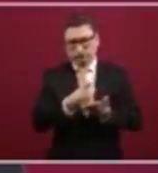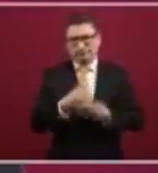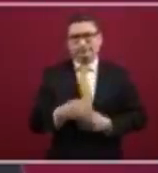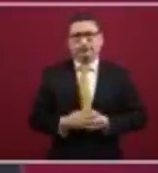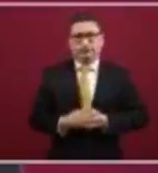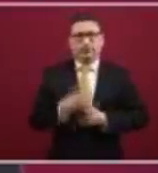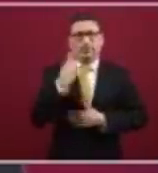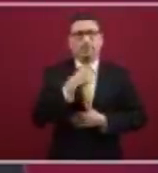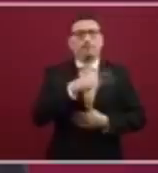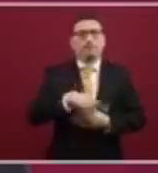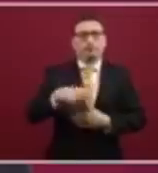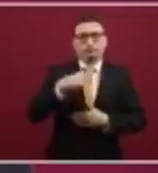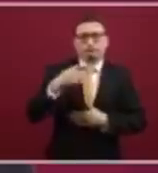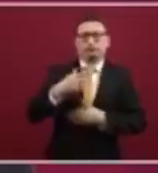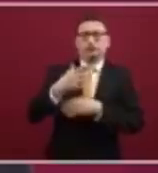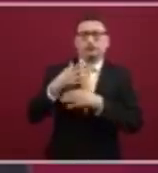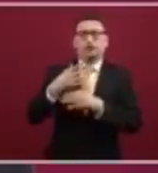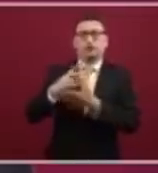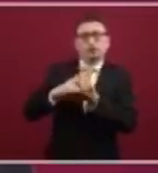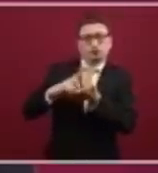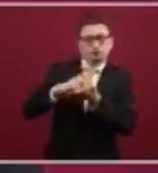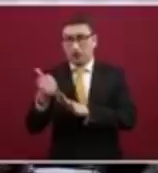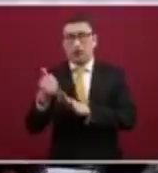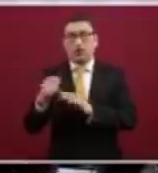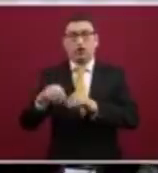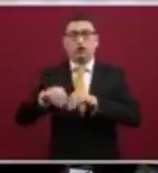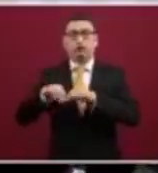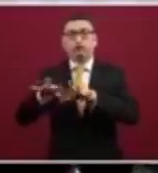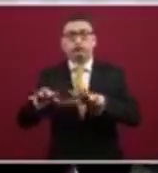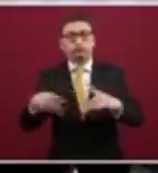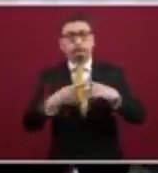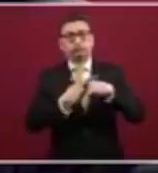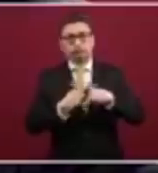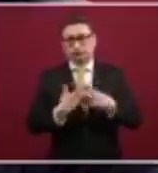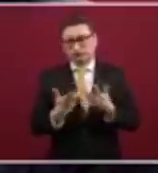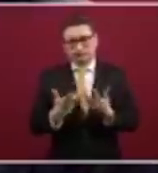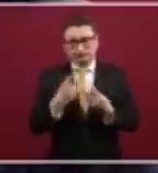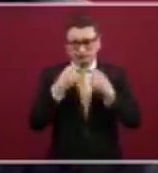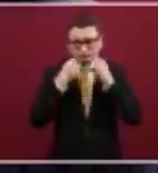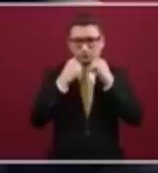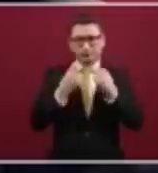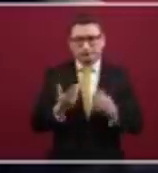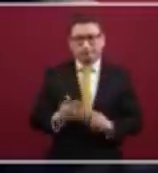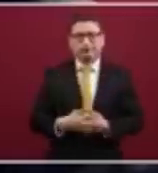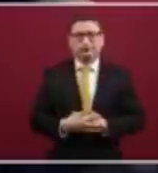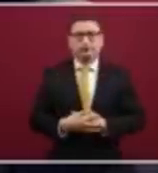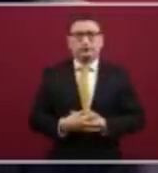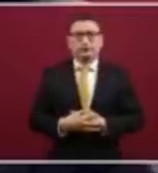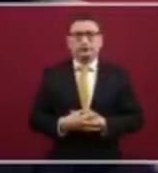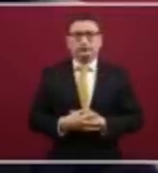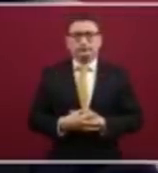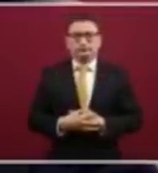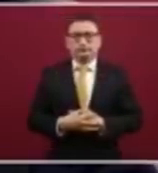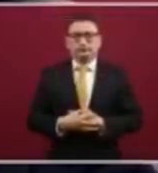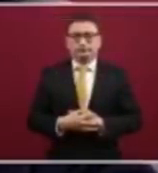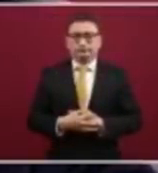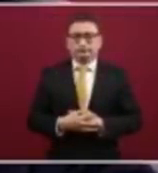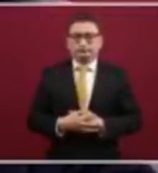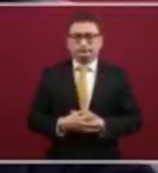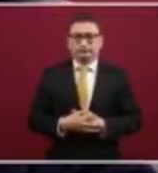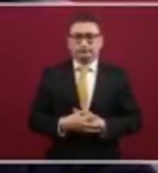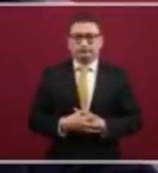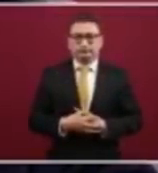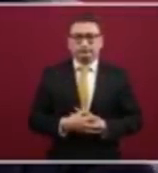nacional dirigida a los jóvenes para que se alejen de las drogas. El mandatario detalló que en esta y otras estrategias se destinarán